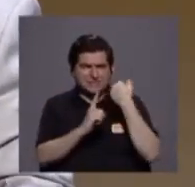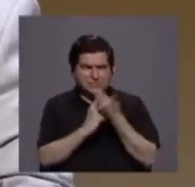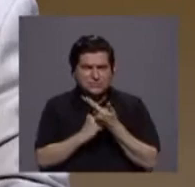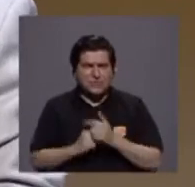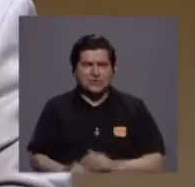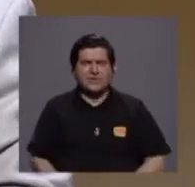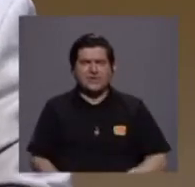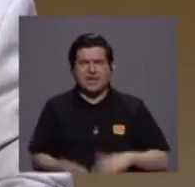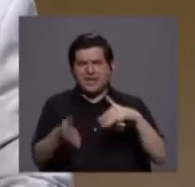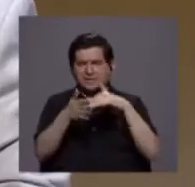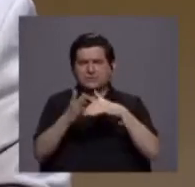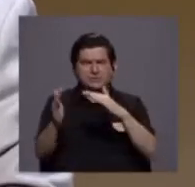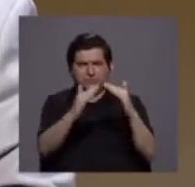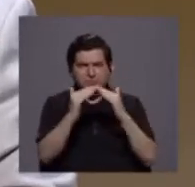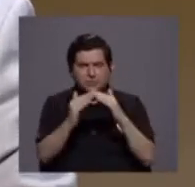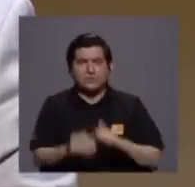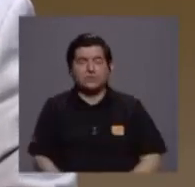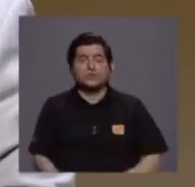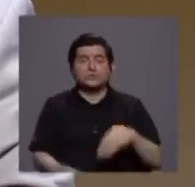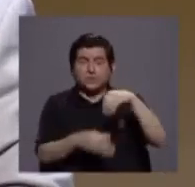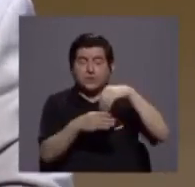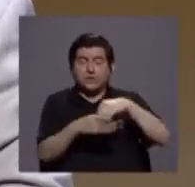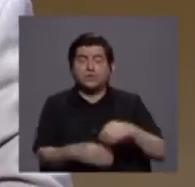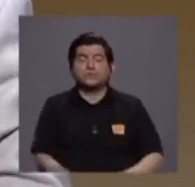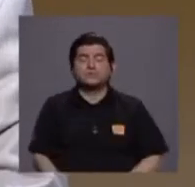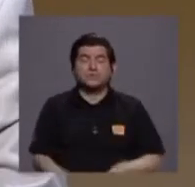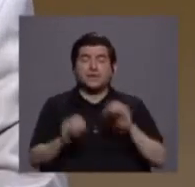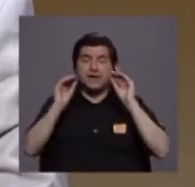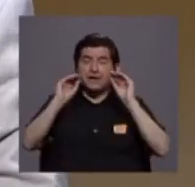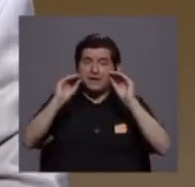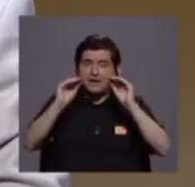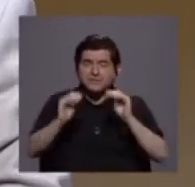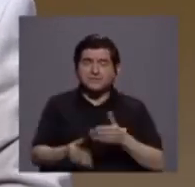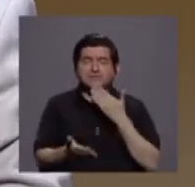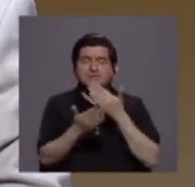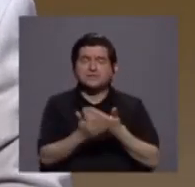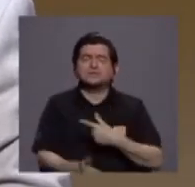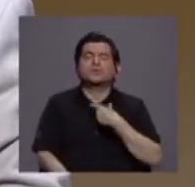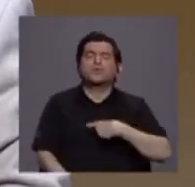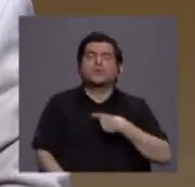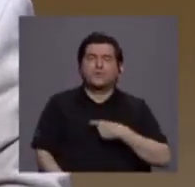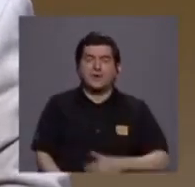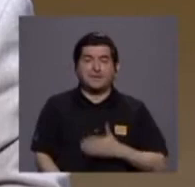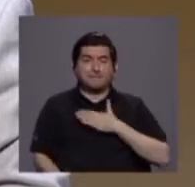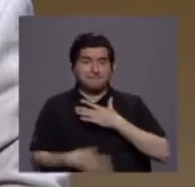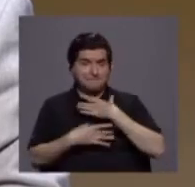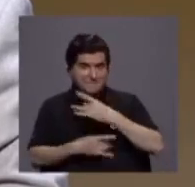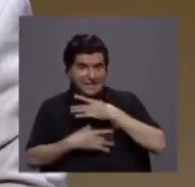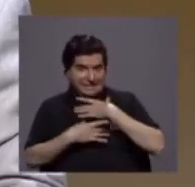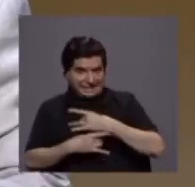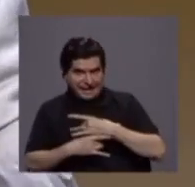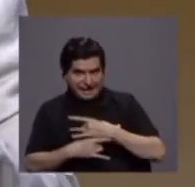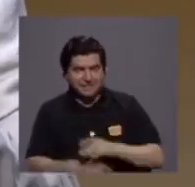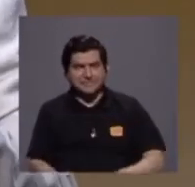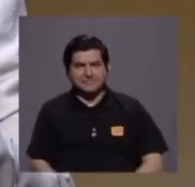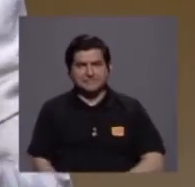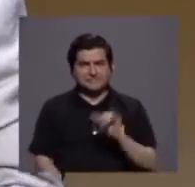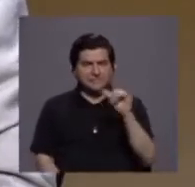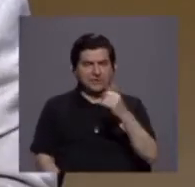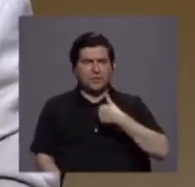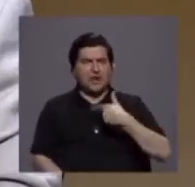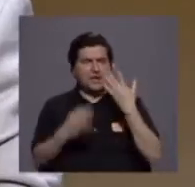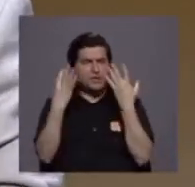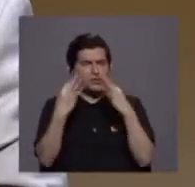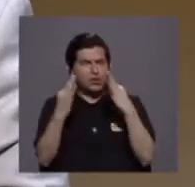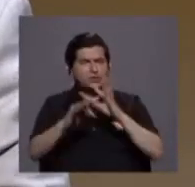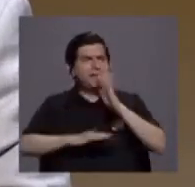hecho aportes bien intencionados a la docencia. Bueno, mi interés viene de que, así como traté de